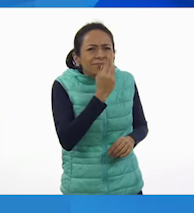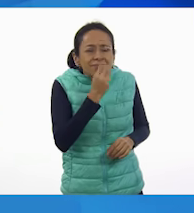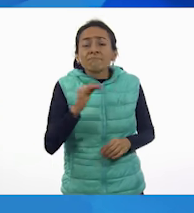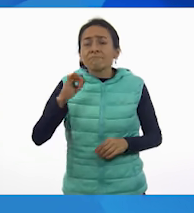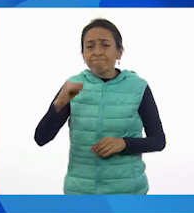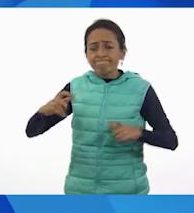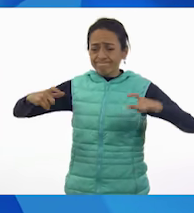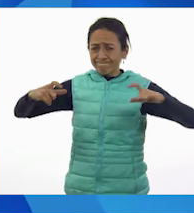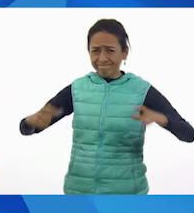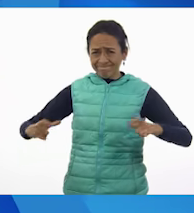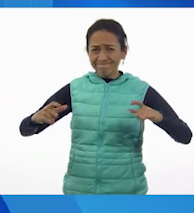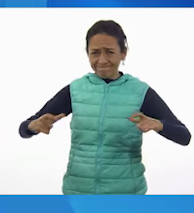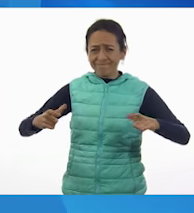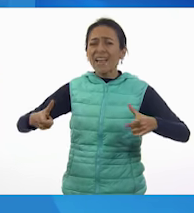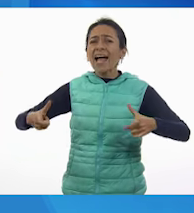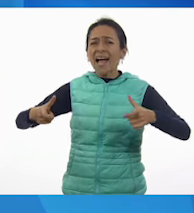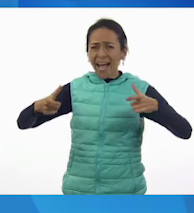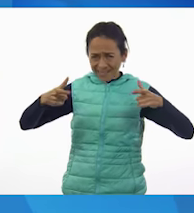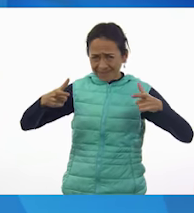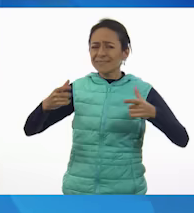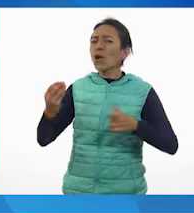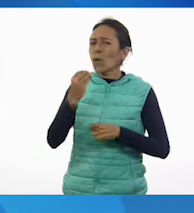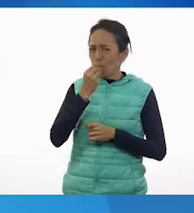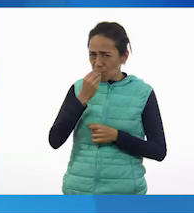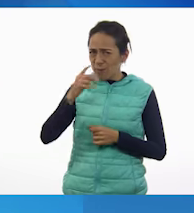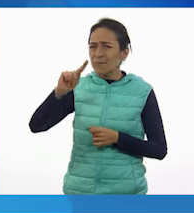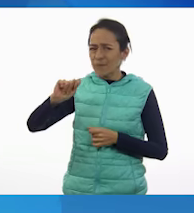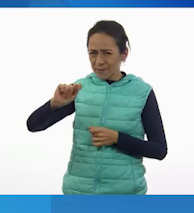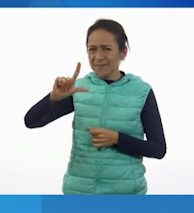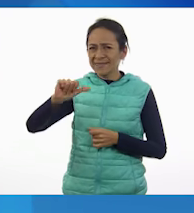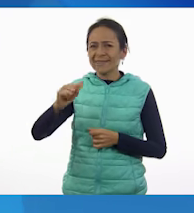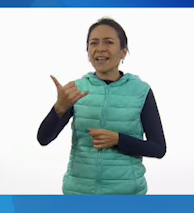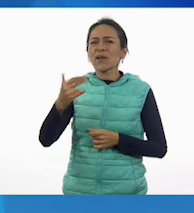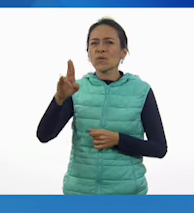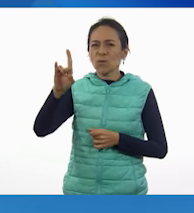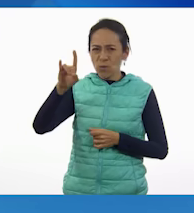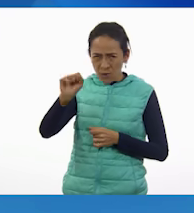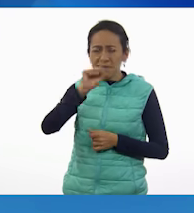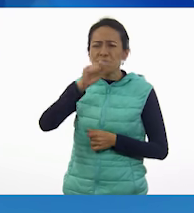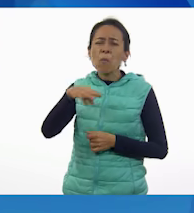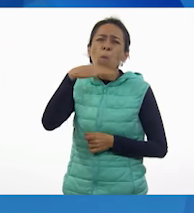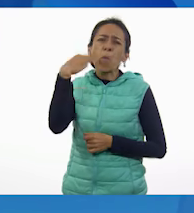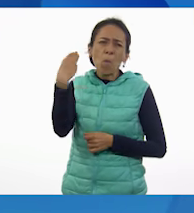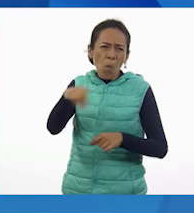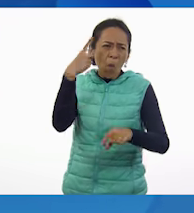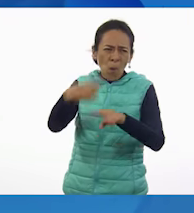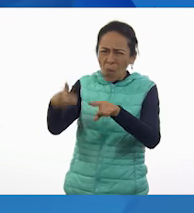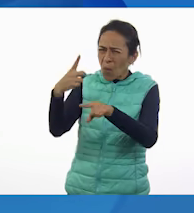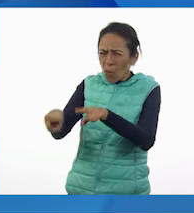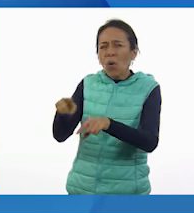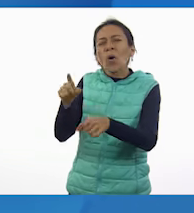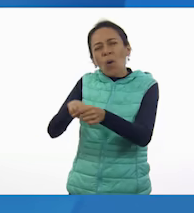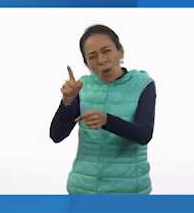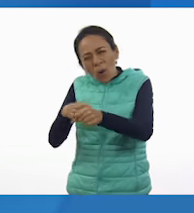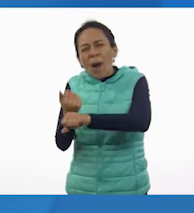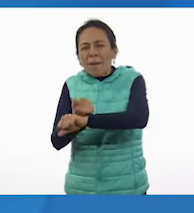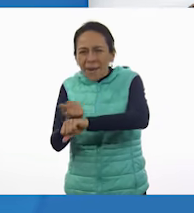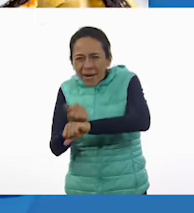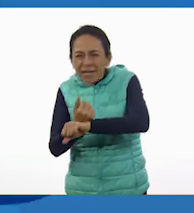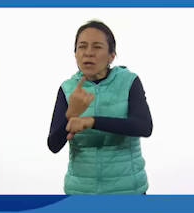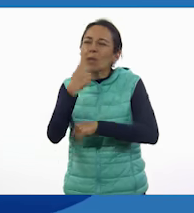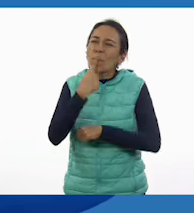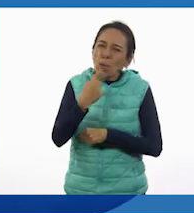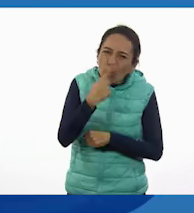trayudas, comimos varias moles, varios moles, el amarillito, el rojo, el